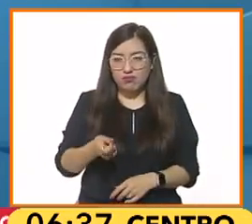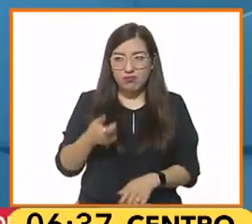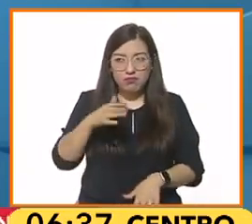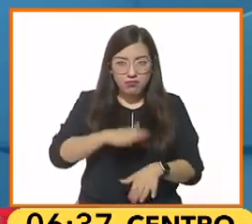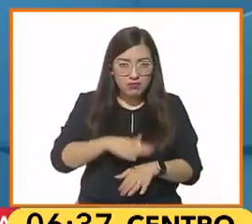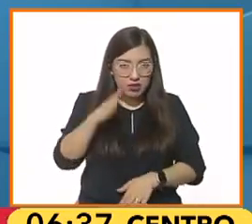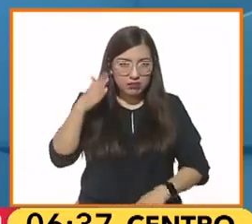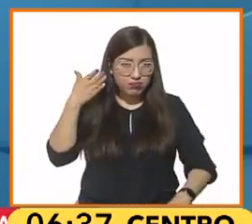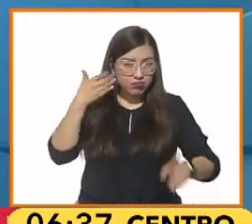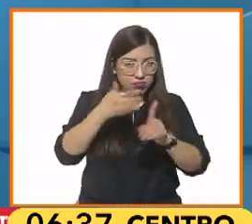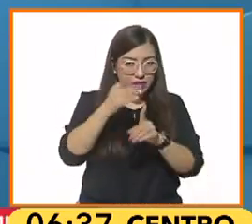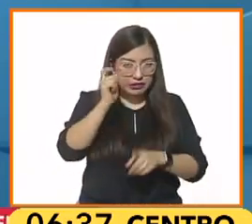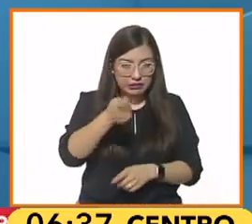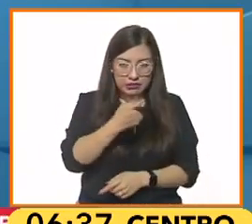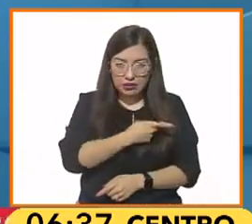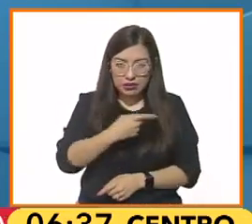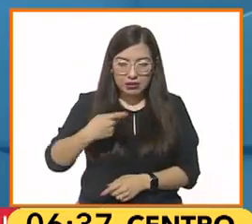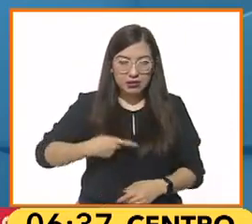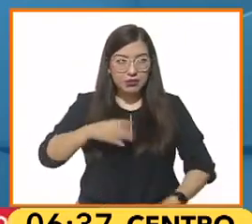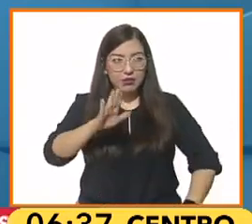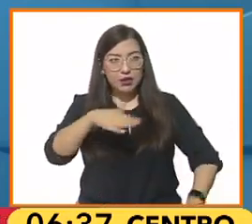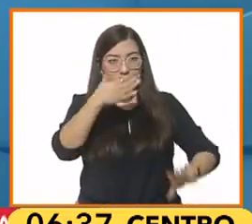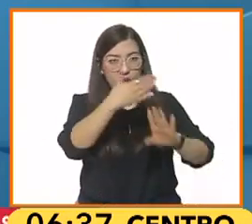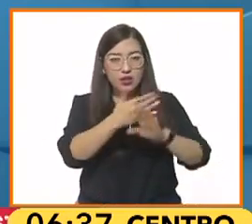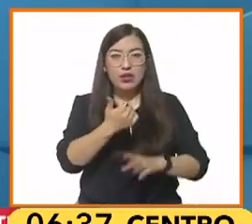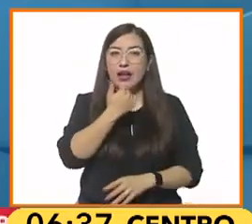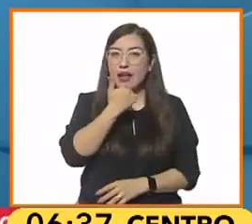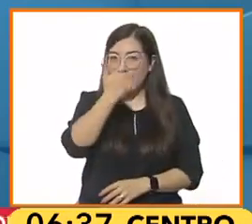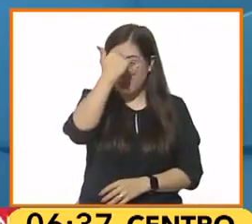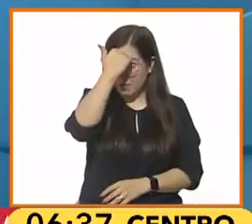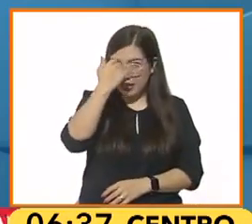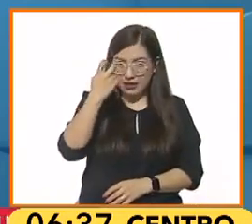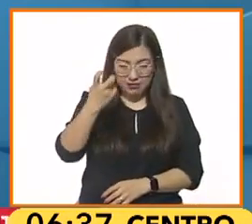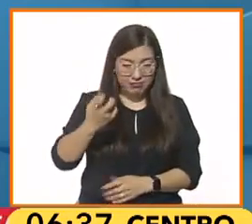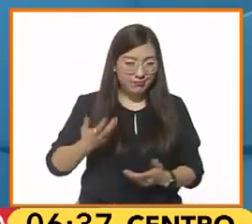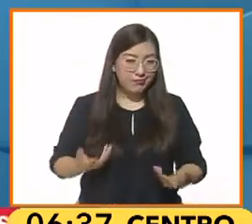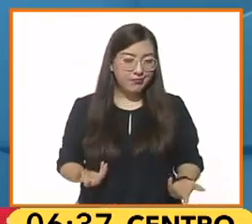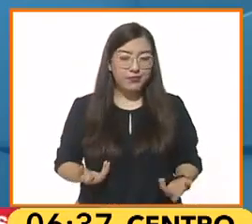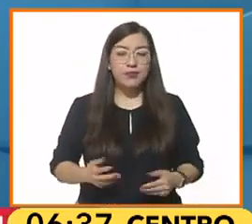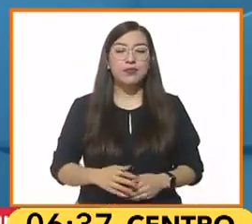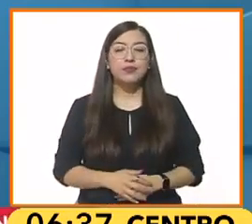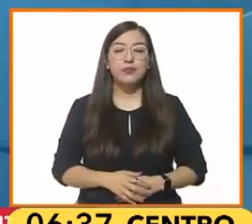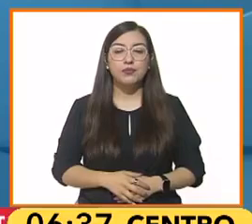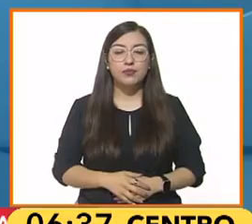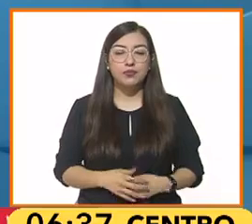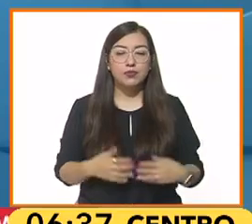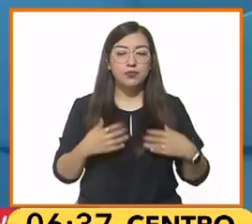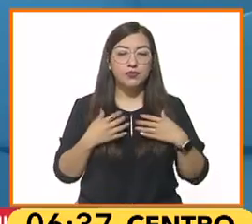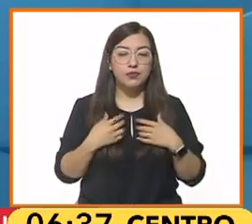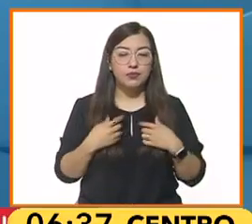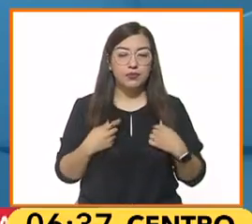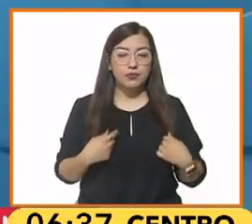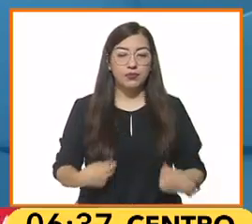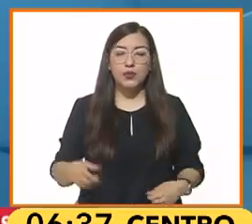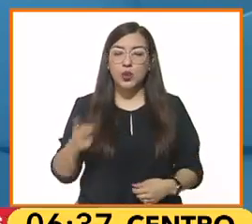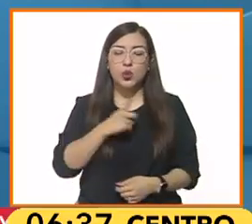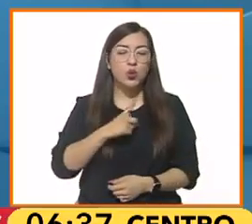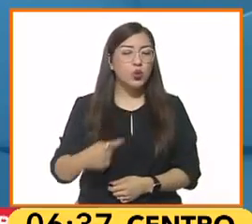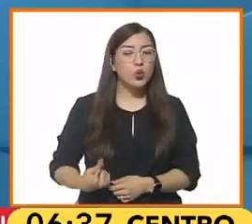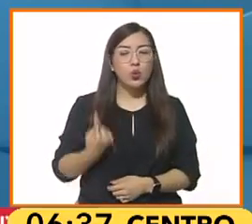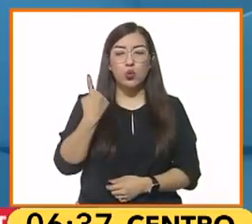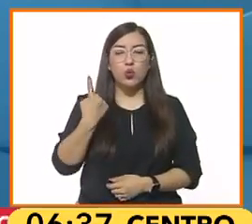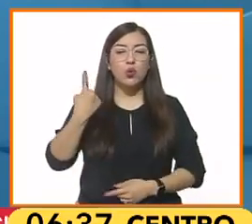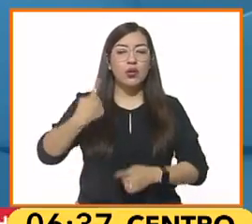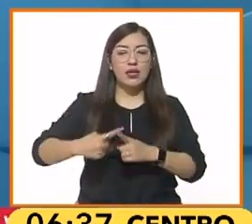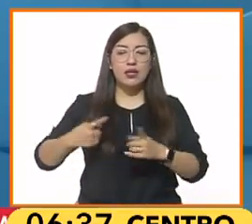ministro israelí lo comentaba públicamente. El único actor que puede ejercer una verdadera influencia sobre Israel es